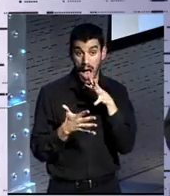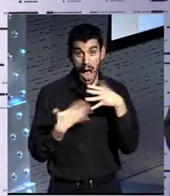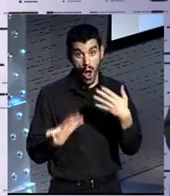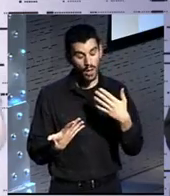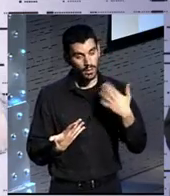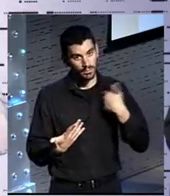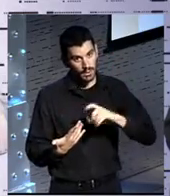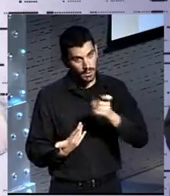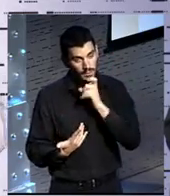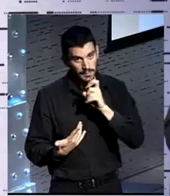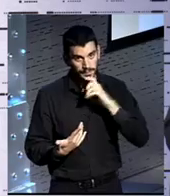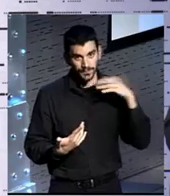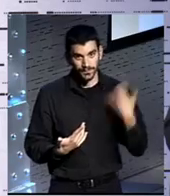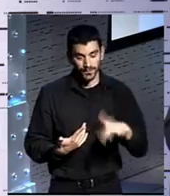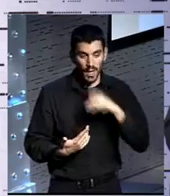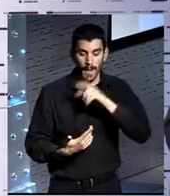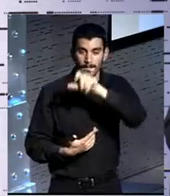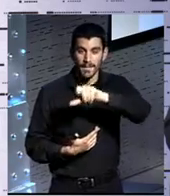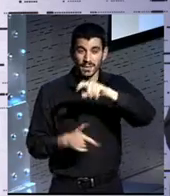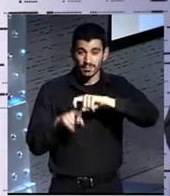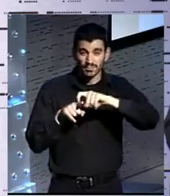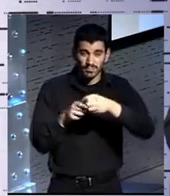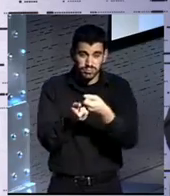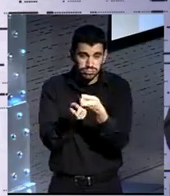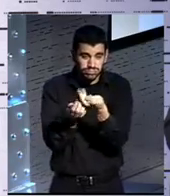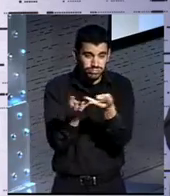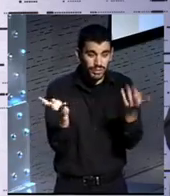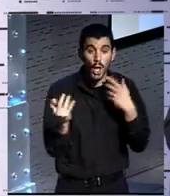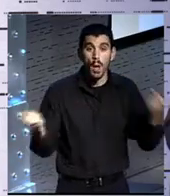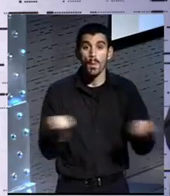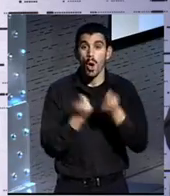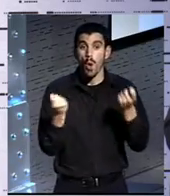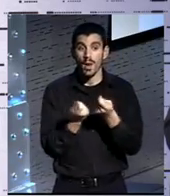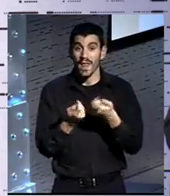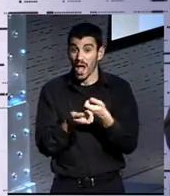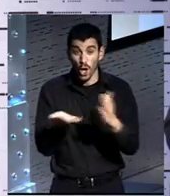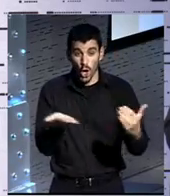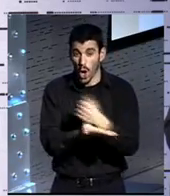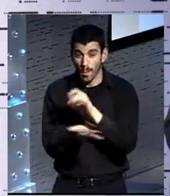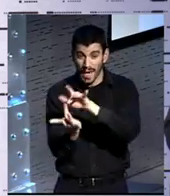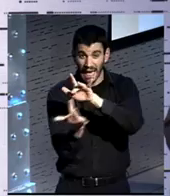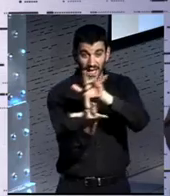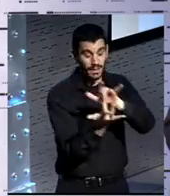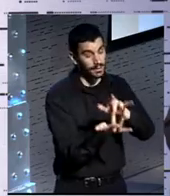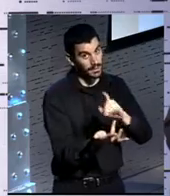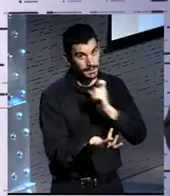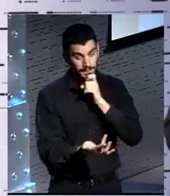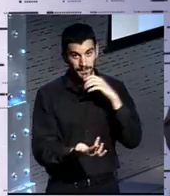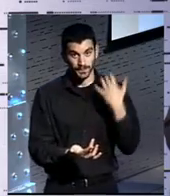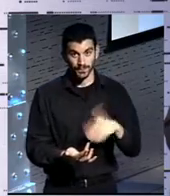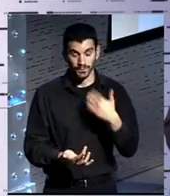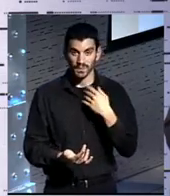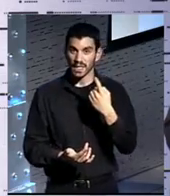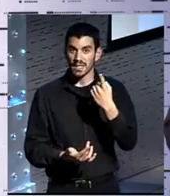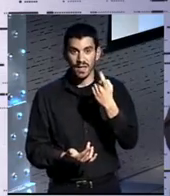y tú lo sabes mucho mejor, lo hacemos bien, sí. Sí, hace que sea muchísimo más complejo, y que la sofisticación que te